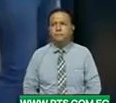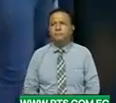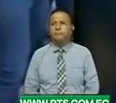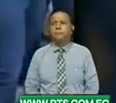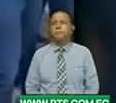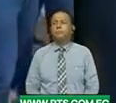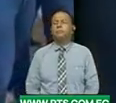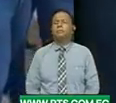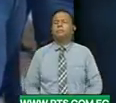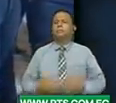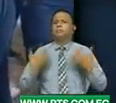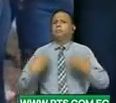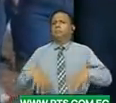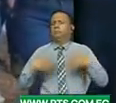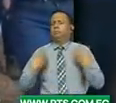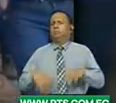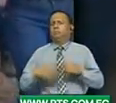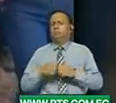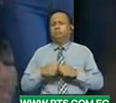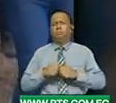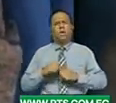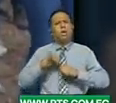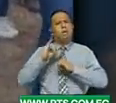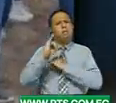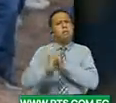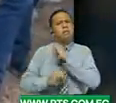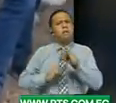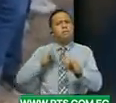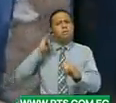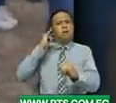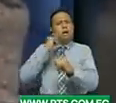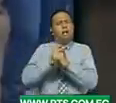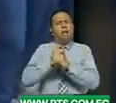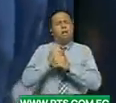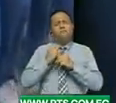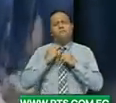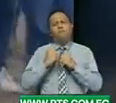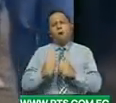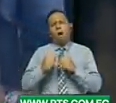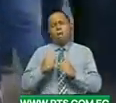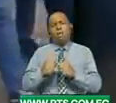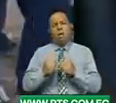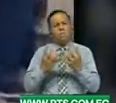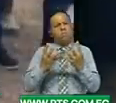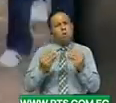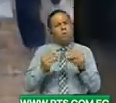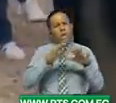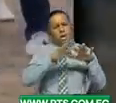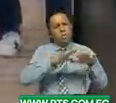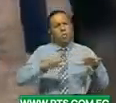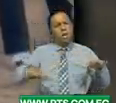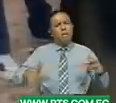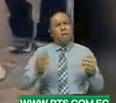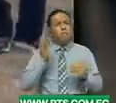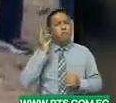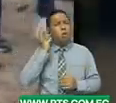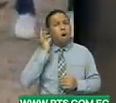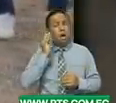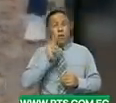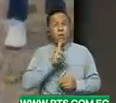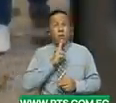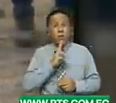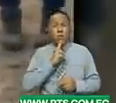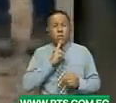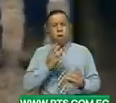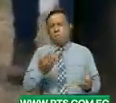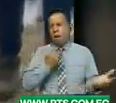¡Justicia! Es un caso que ha causado conmoción a nivel internacional, al punto en que cientos de estudiantes en Honduras han salido con pancartas y